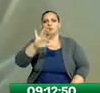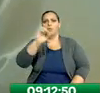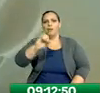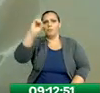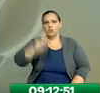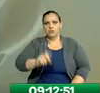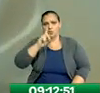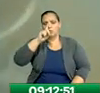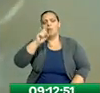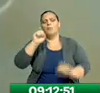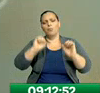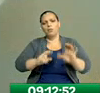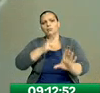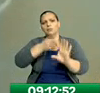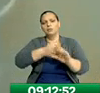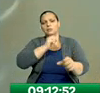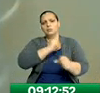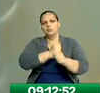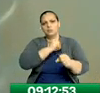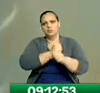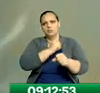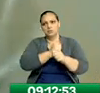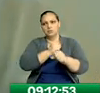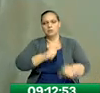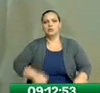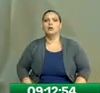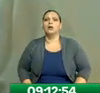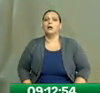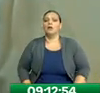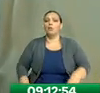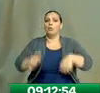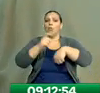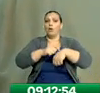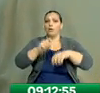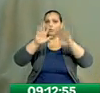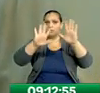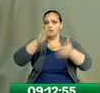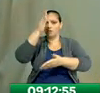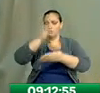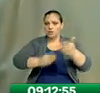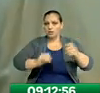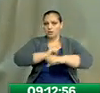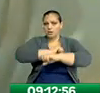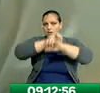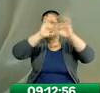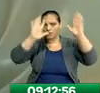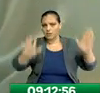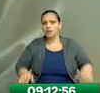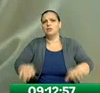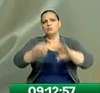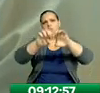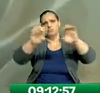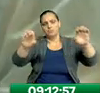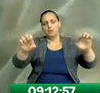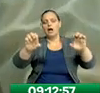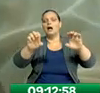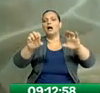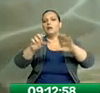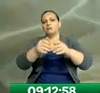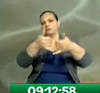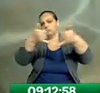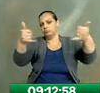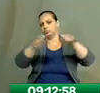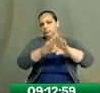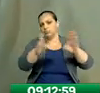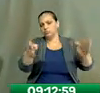sector público desde las 10:30 de la mañana, el comercio desde las 10 de la mañana, esto para poder distanciar los